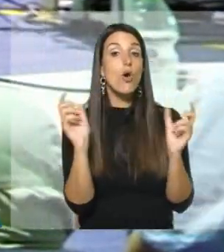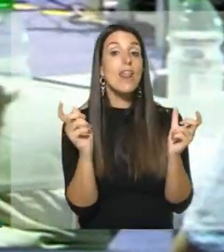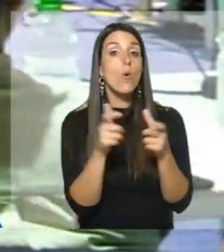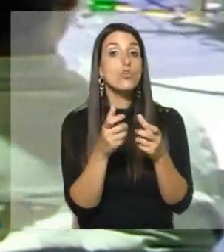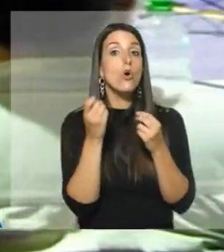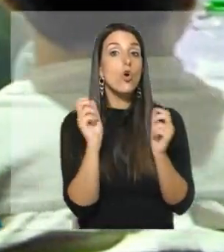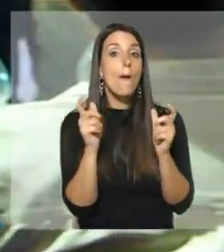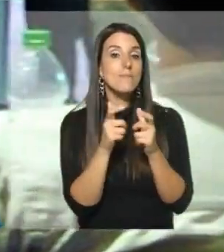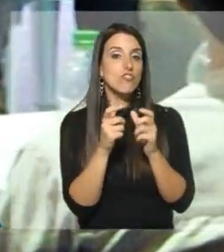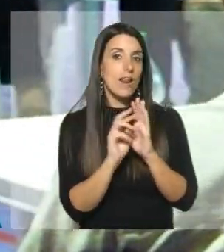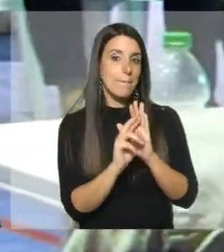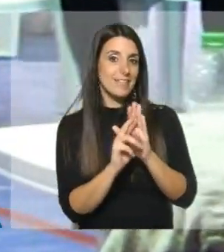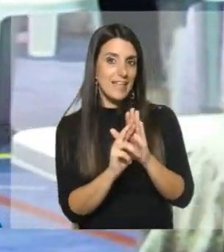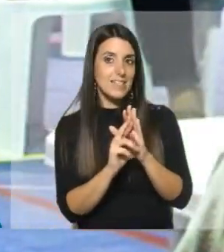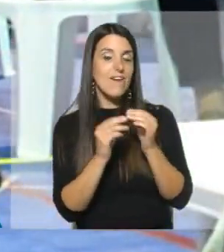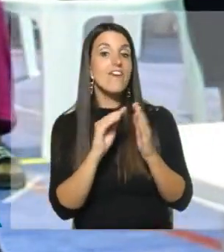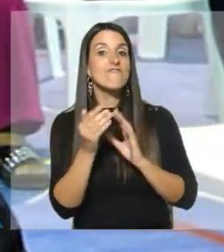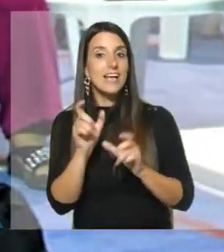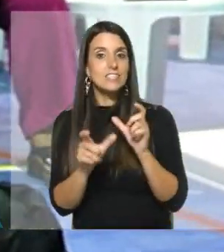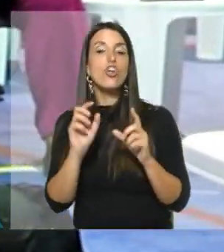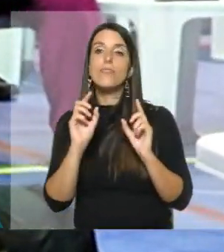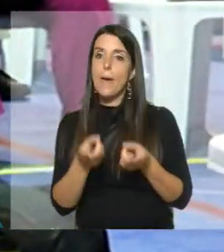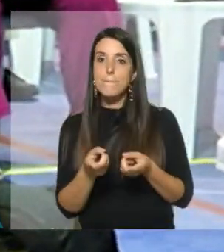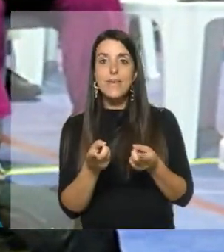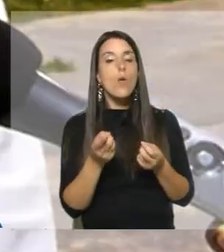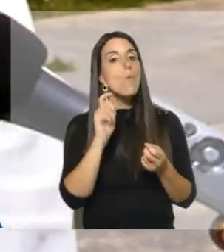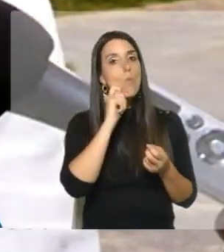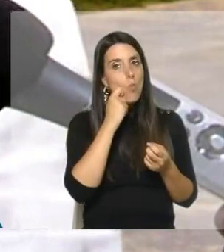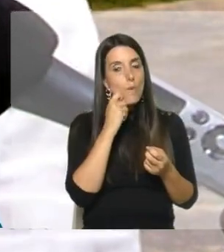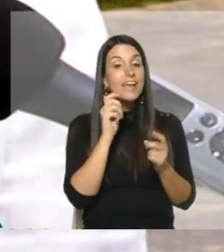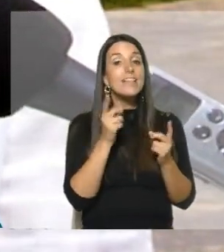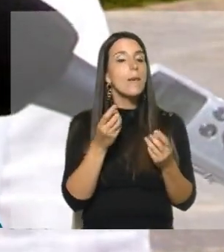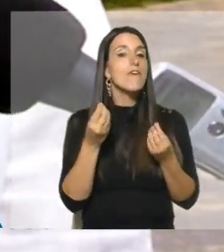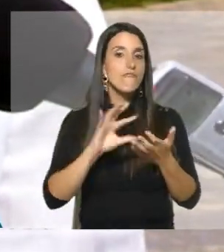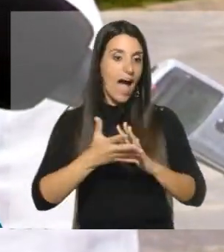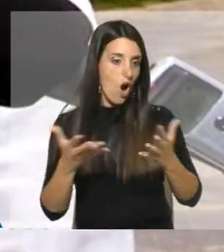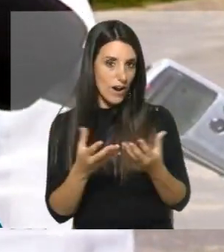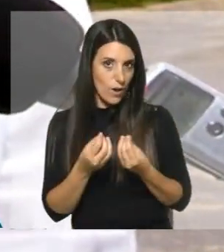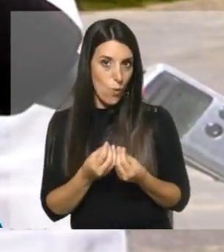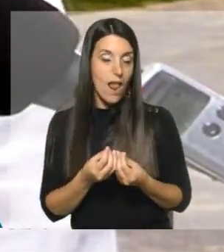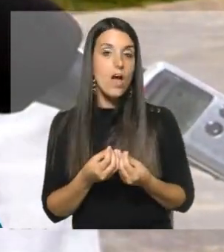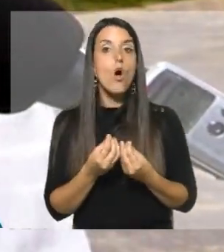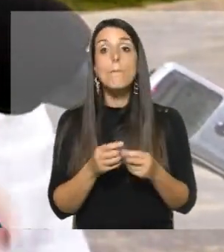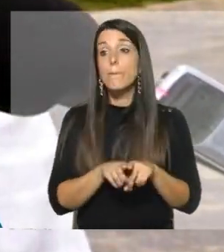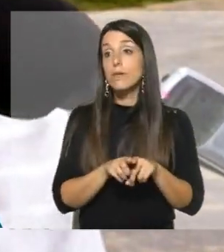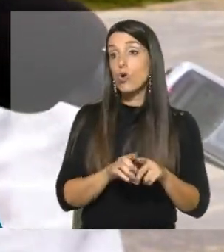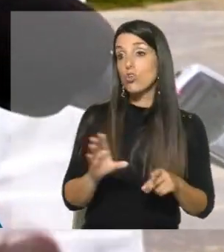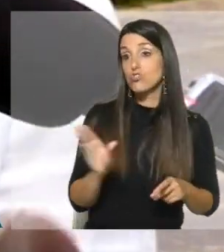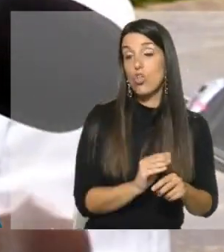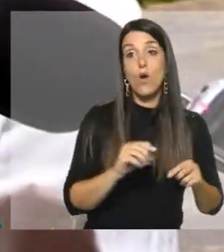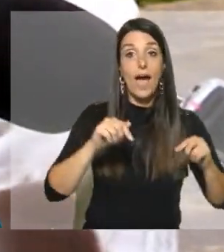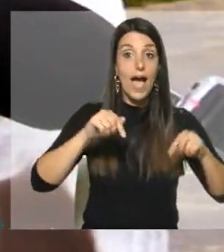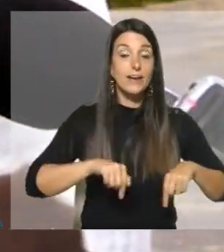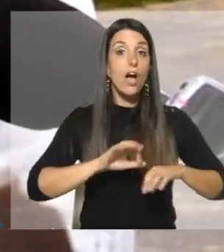una comisión representativa de los vecinos también muy buenas sugerencias y en qué estamos ahora como en todo como aquí